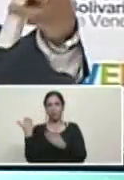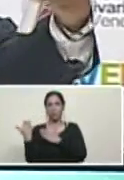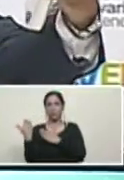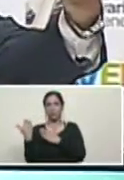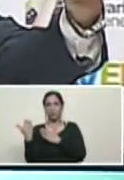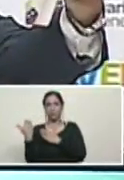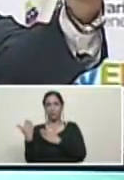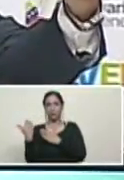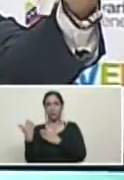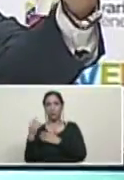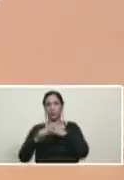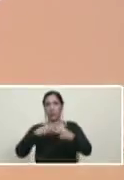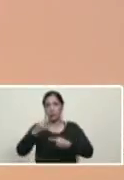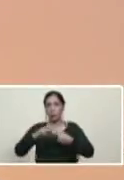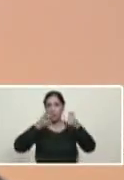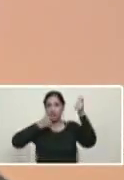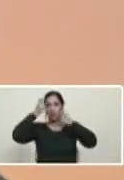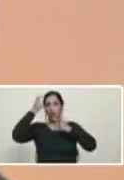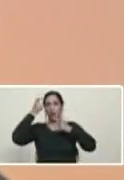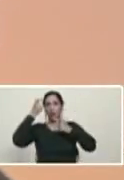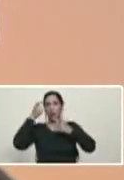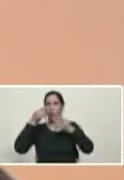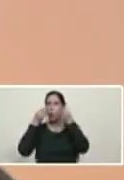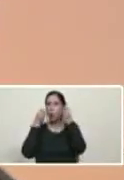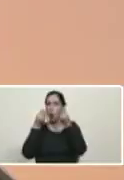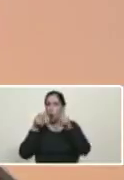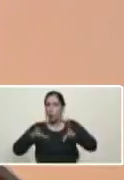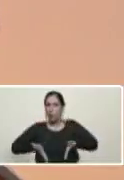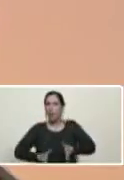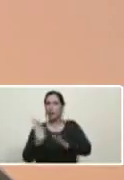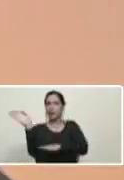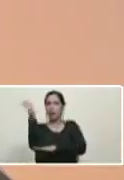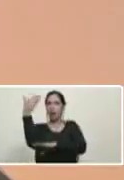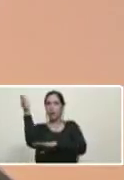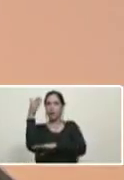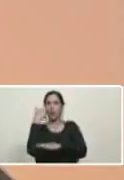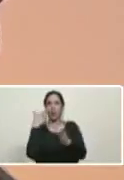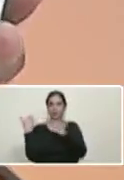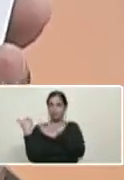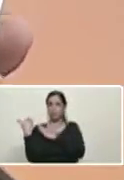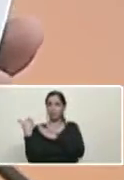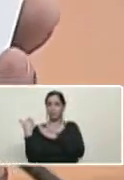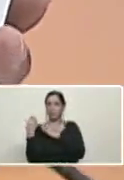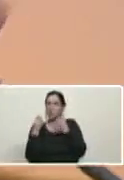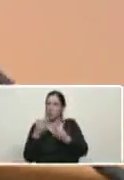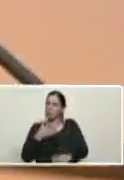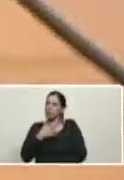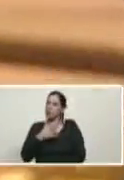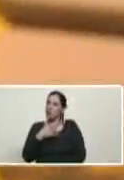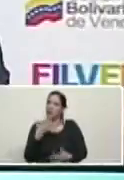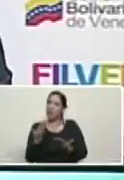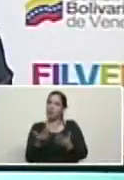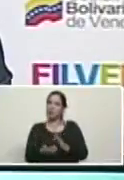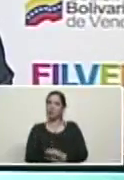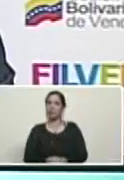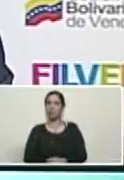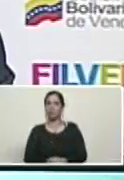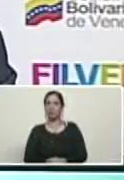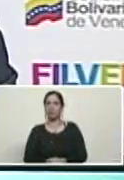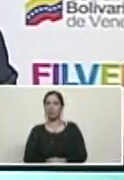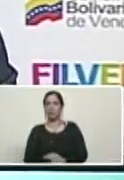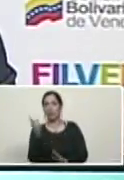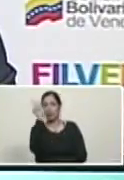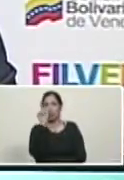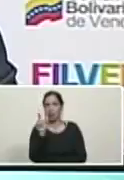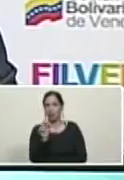Colotti. Geraldina. Después de Chávez, ¿cómo nacen las banderas? ¿Ah? Geraldina, ¿cómo te sientes, Geraldina, de Italia? ¿Cómo